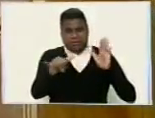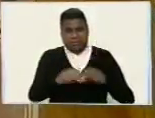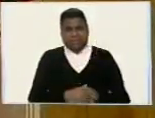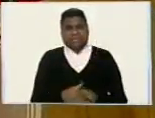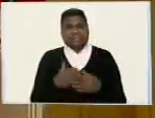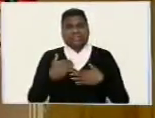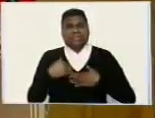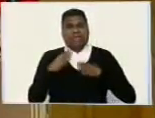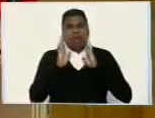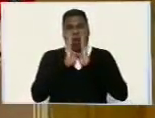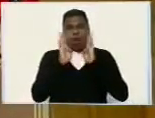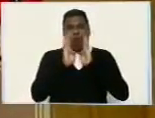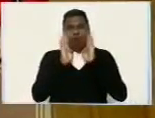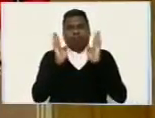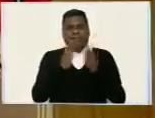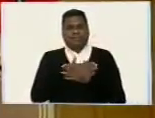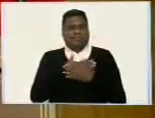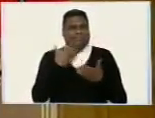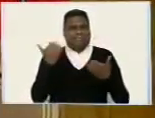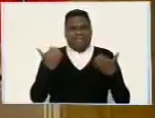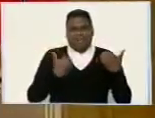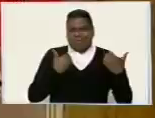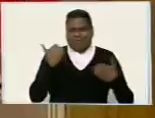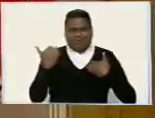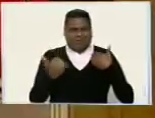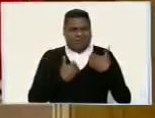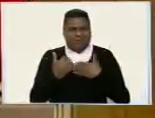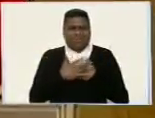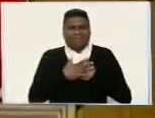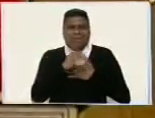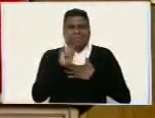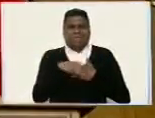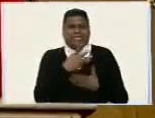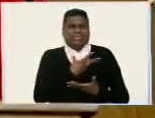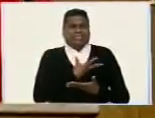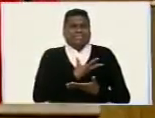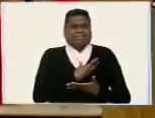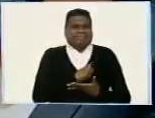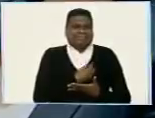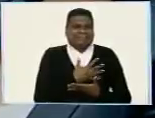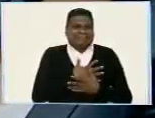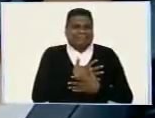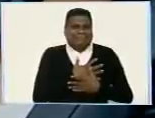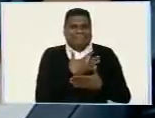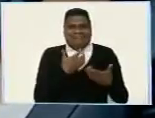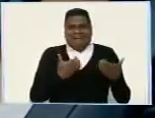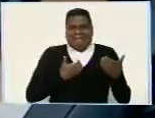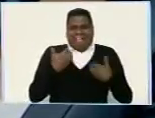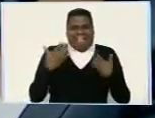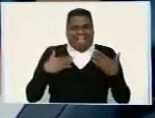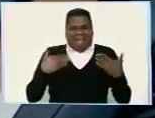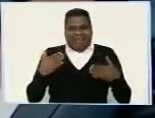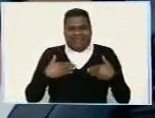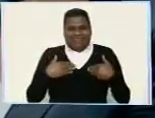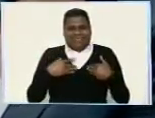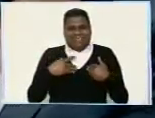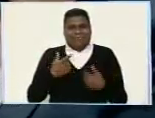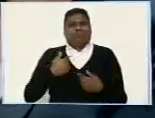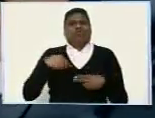sentí muy emocionada, muy conmovida además. muy conmovida porque